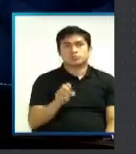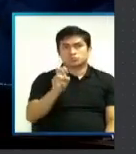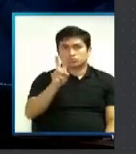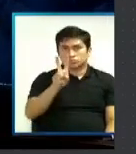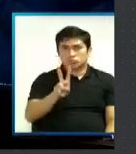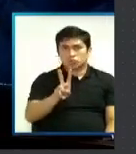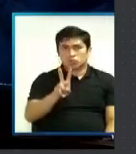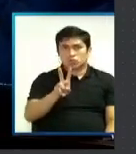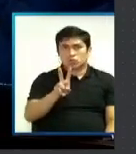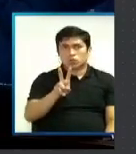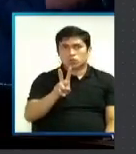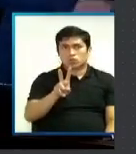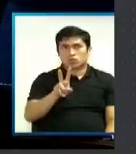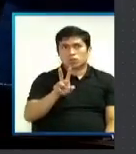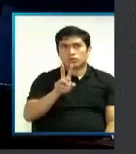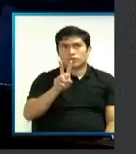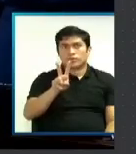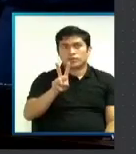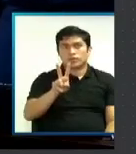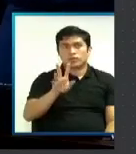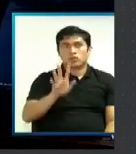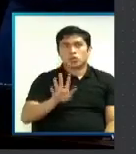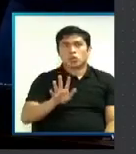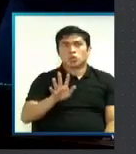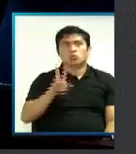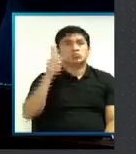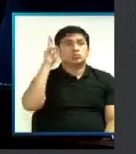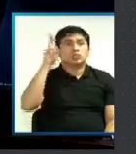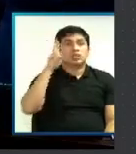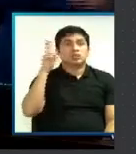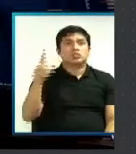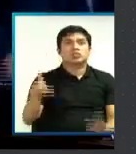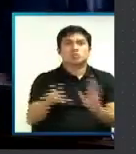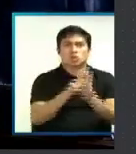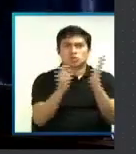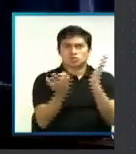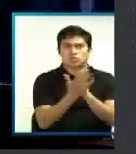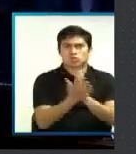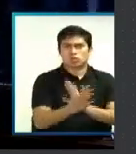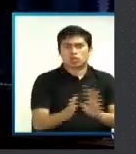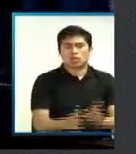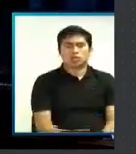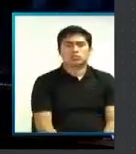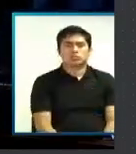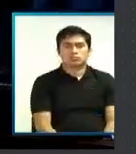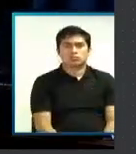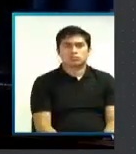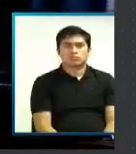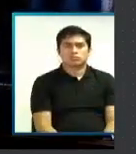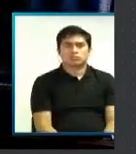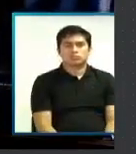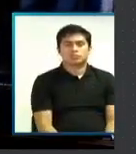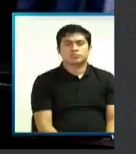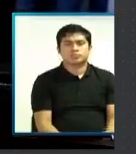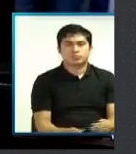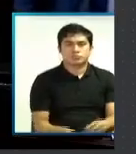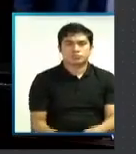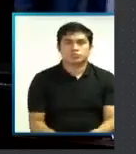Asamblea Legislativa para poder pedirle a la presidenta Shirley Rivera que detuviera el trámite de la